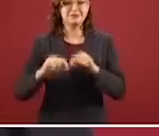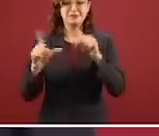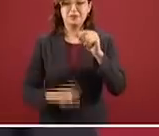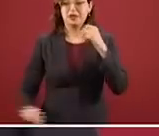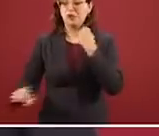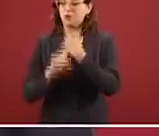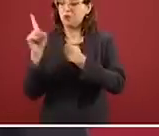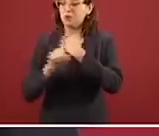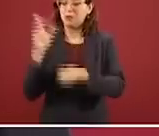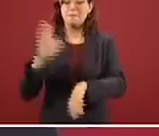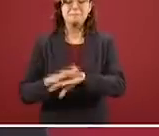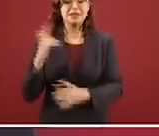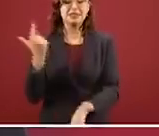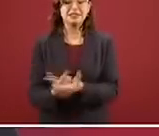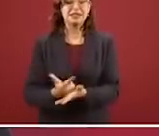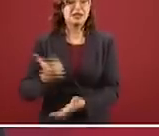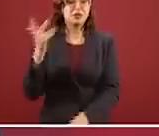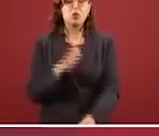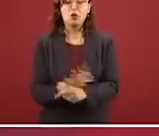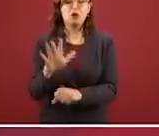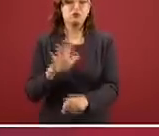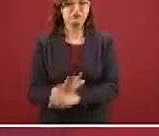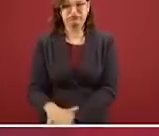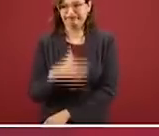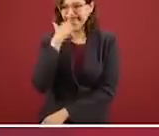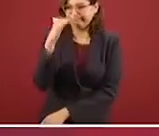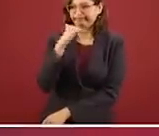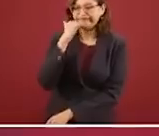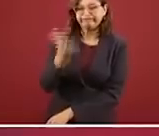¿O era ese?